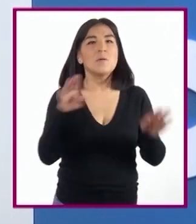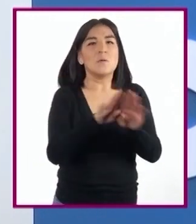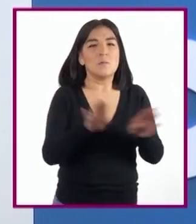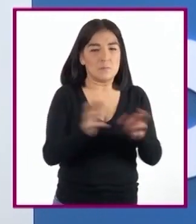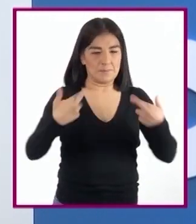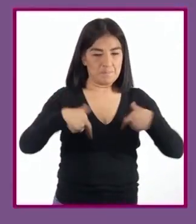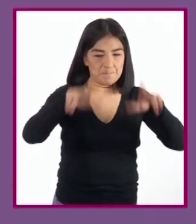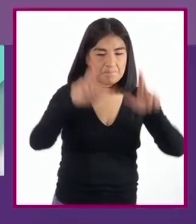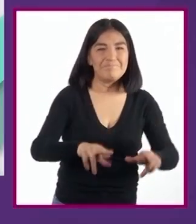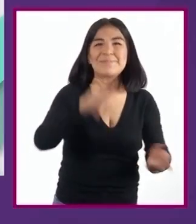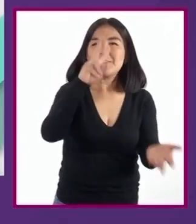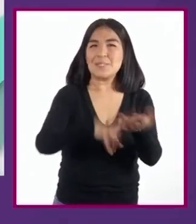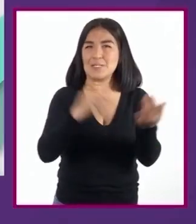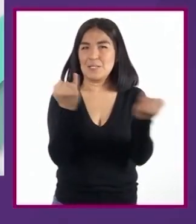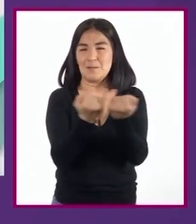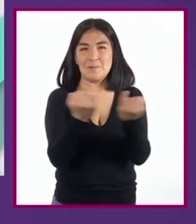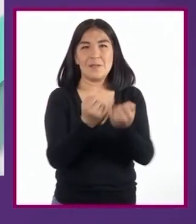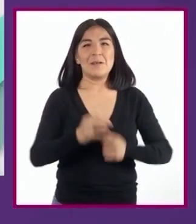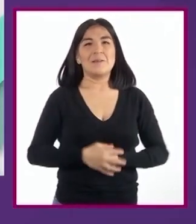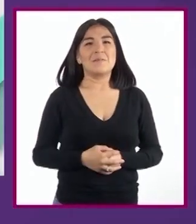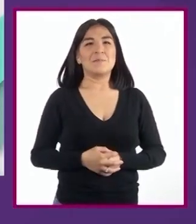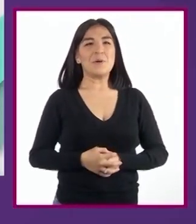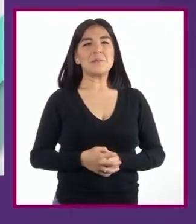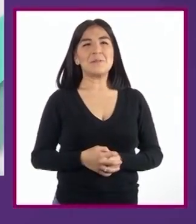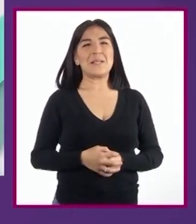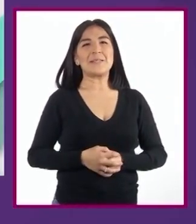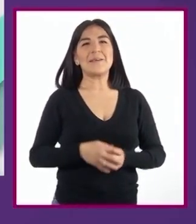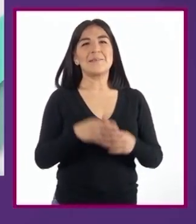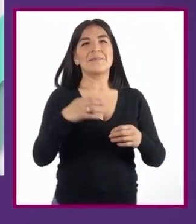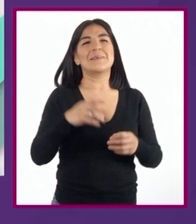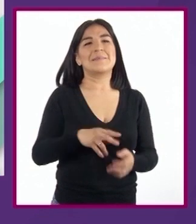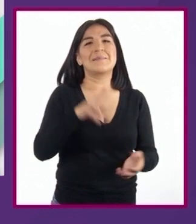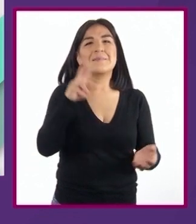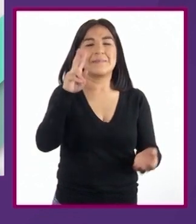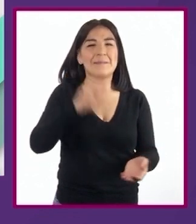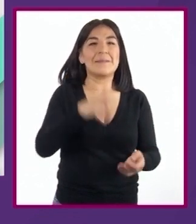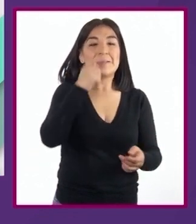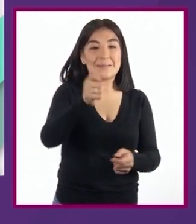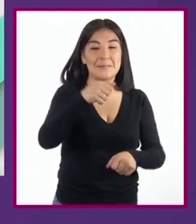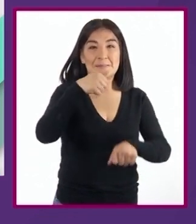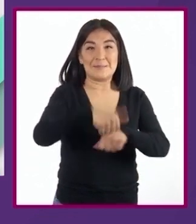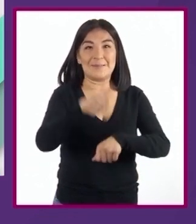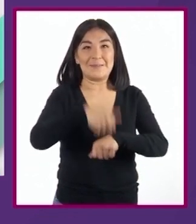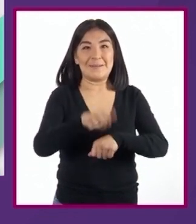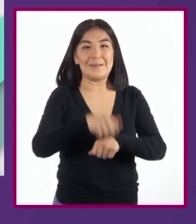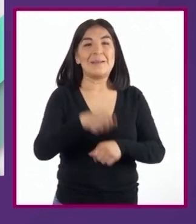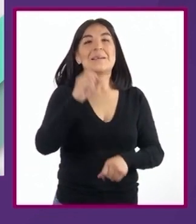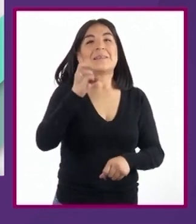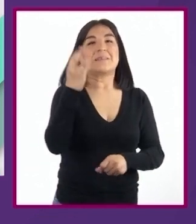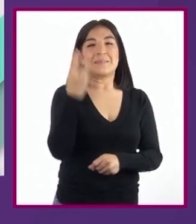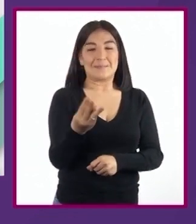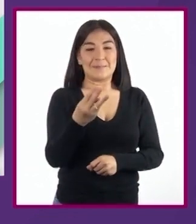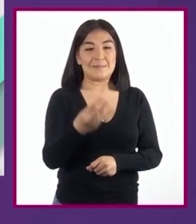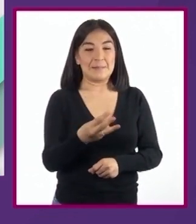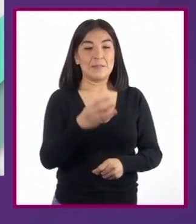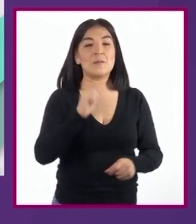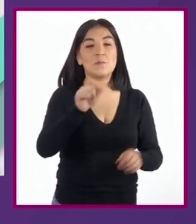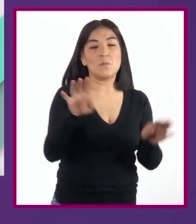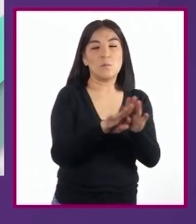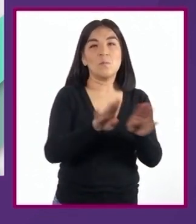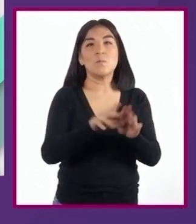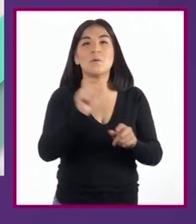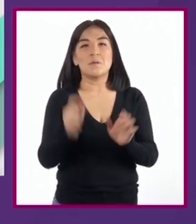expresiones equivalentes. Recordemos que la cardinalidad del evento F es 3 y la cardinalidad del